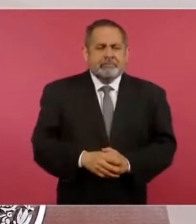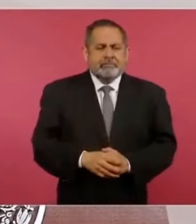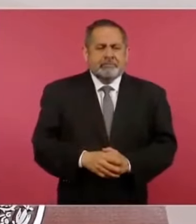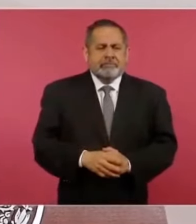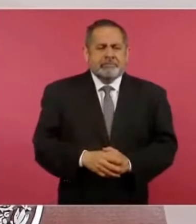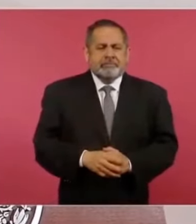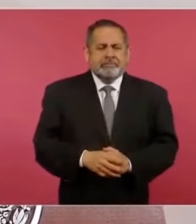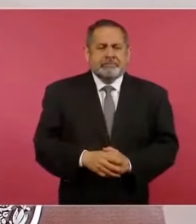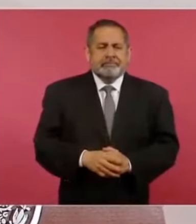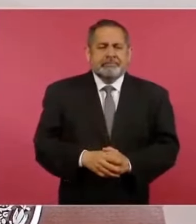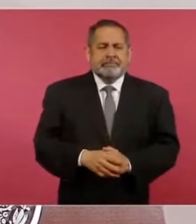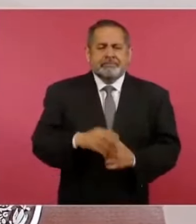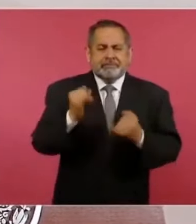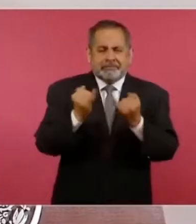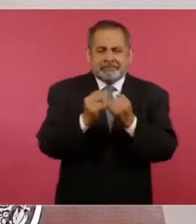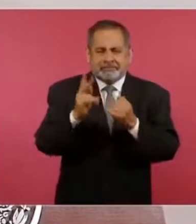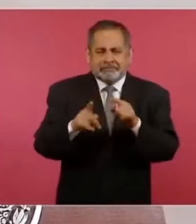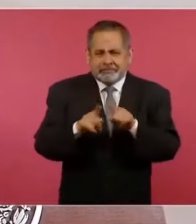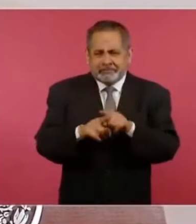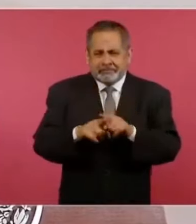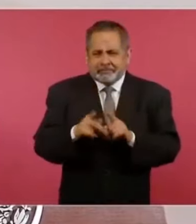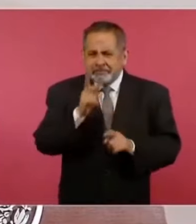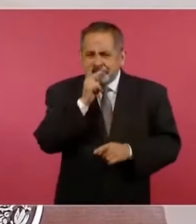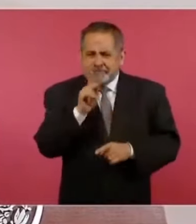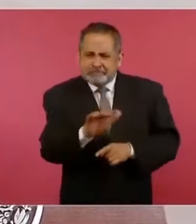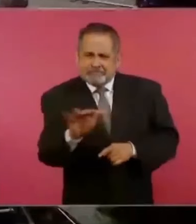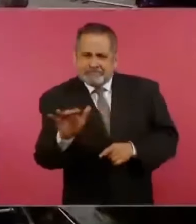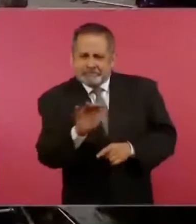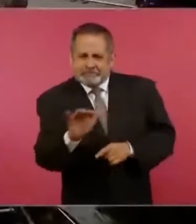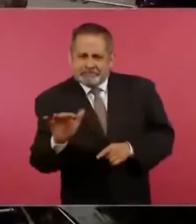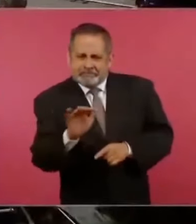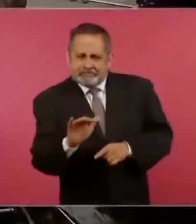fuese nada más la entrevista la